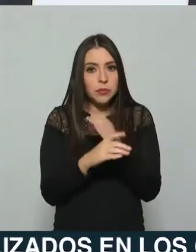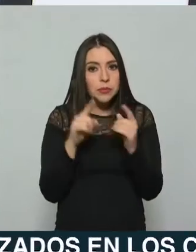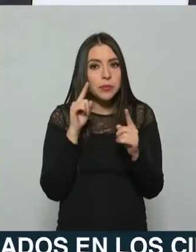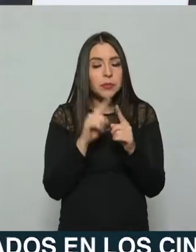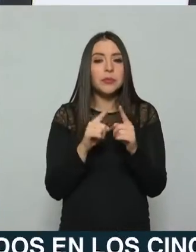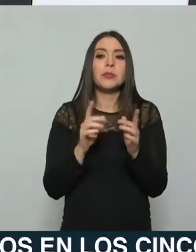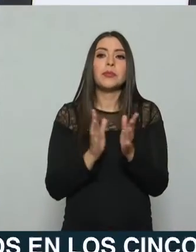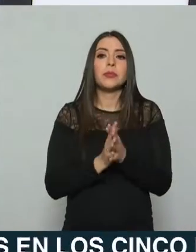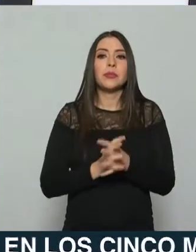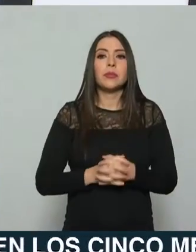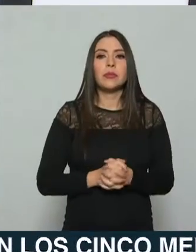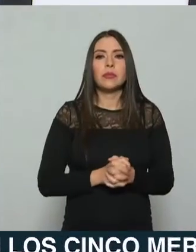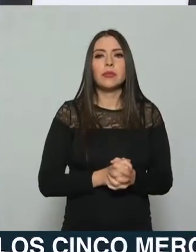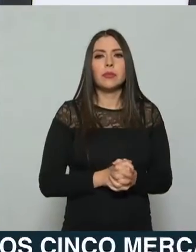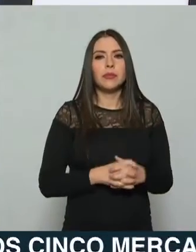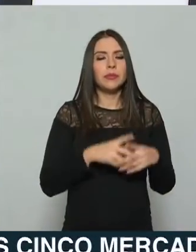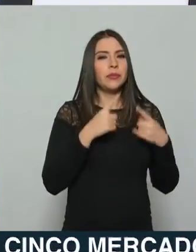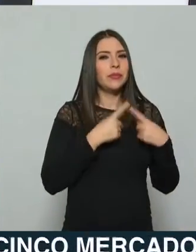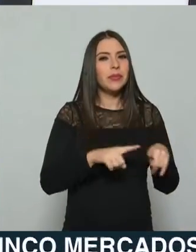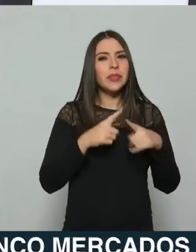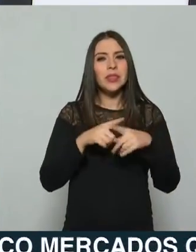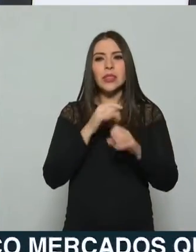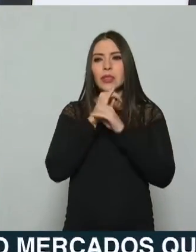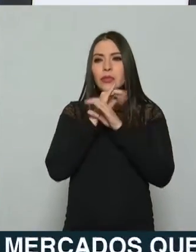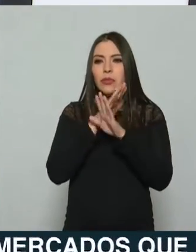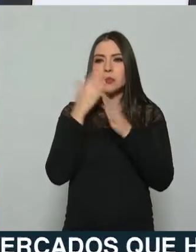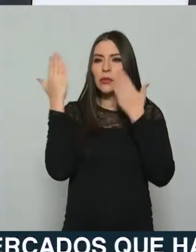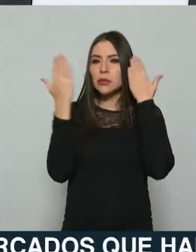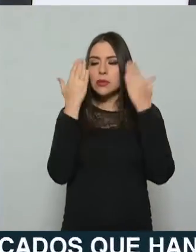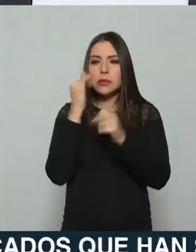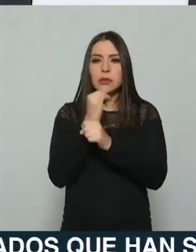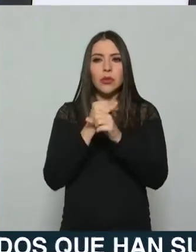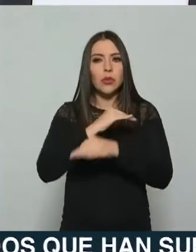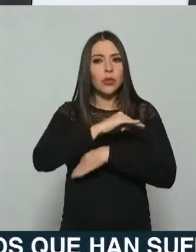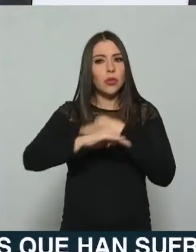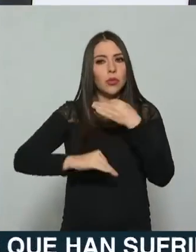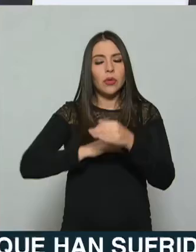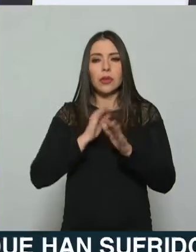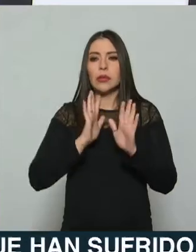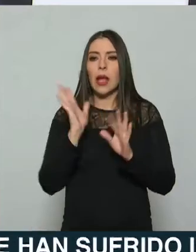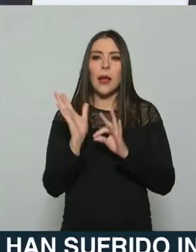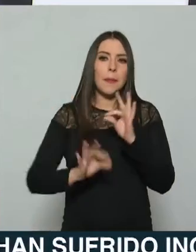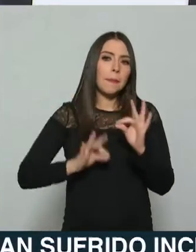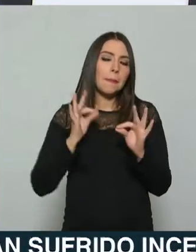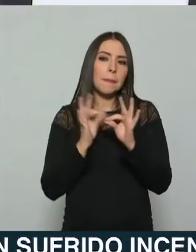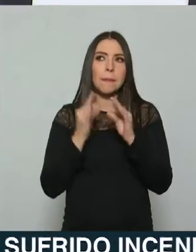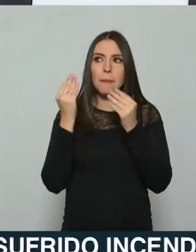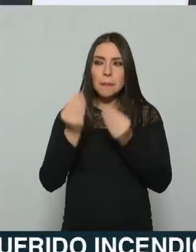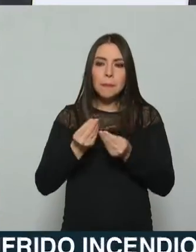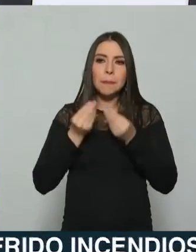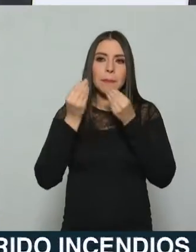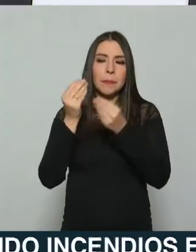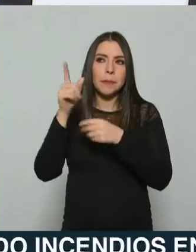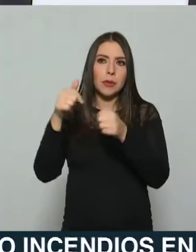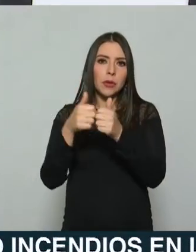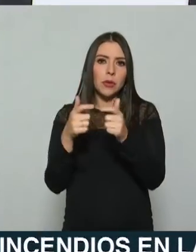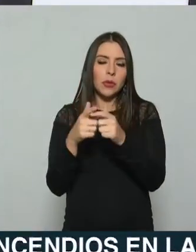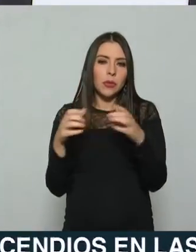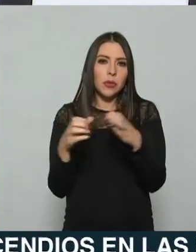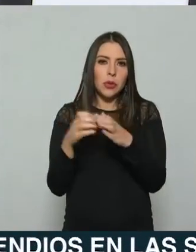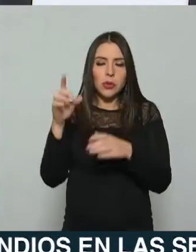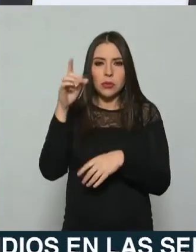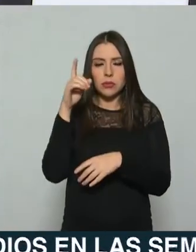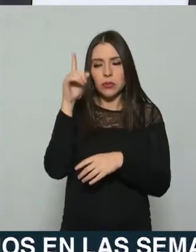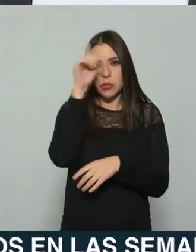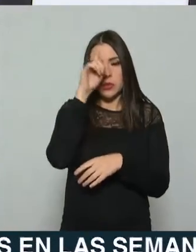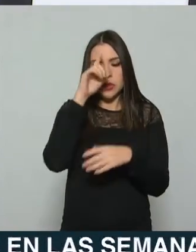Todos los datos y todas las estadísticas y todos los estudios ya los tiene el Consejo de Salubridad General, y creo que sí deben de voltear